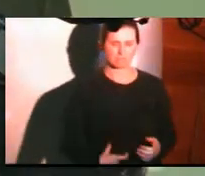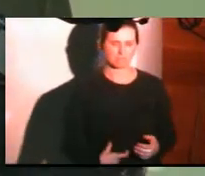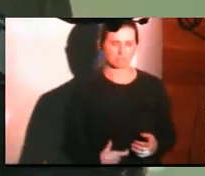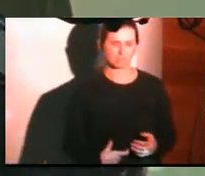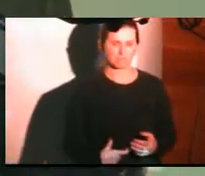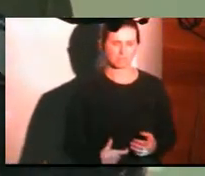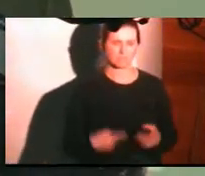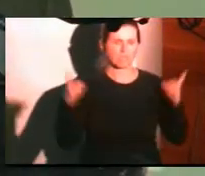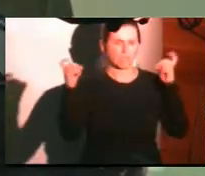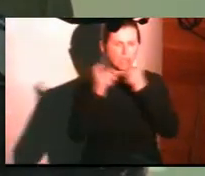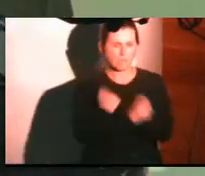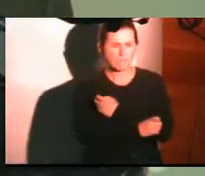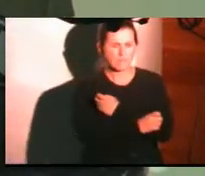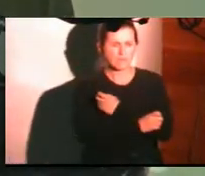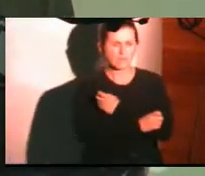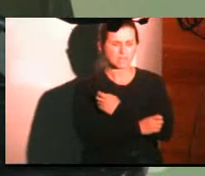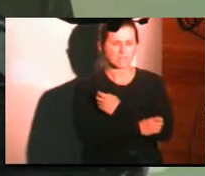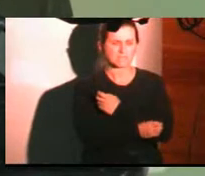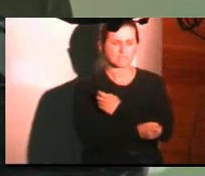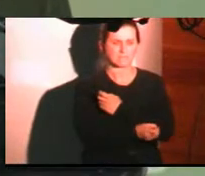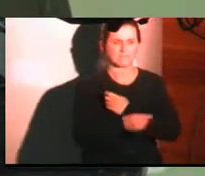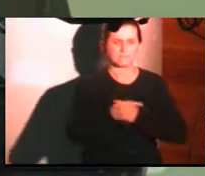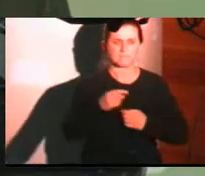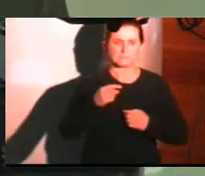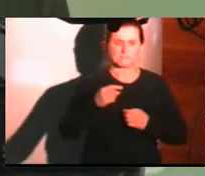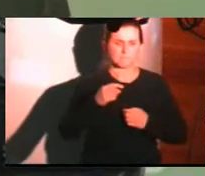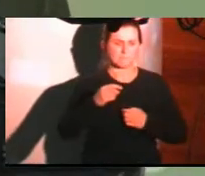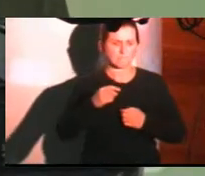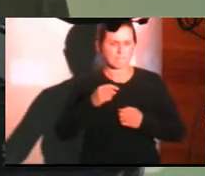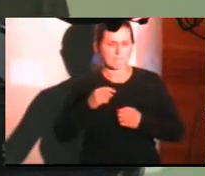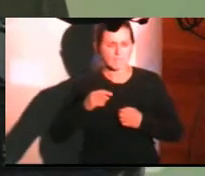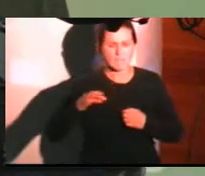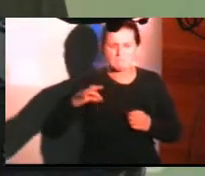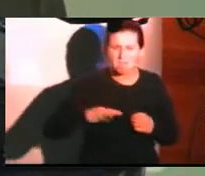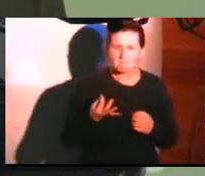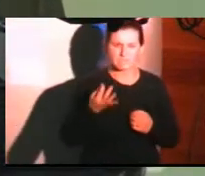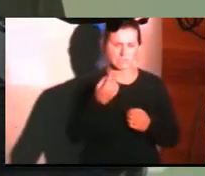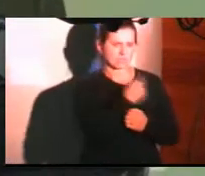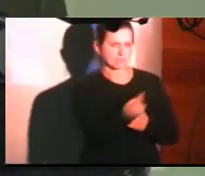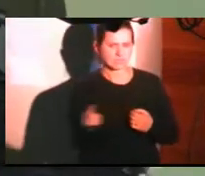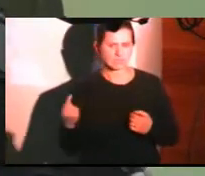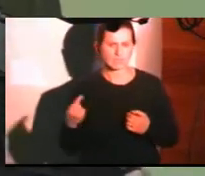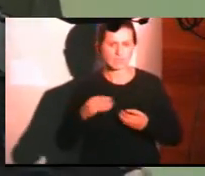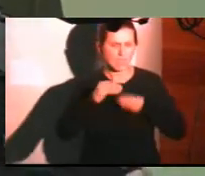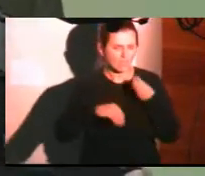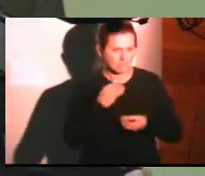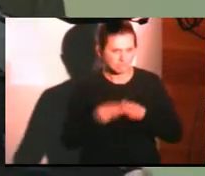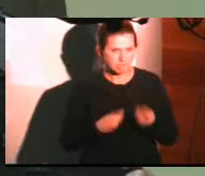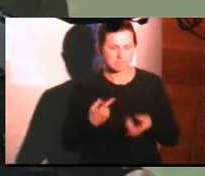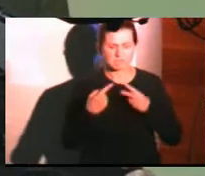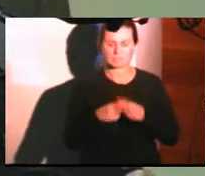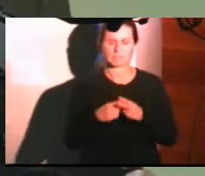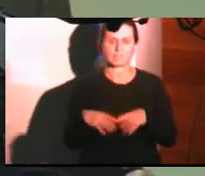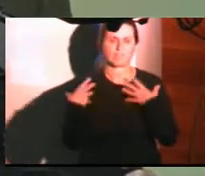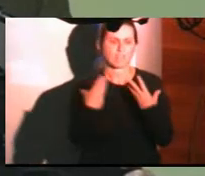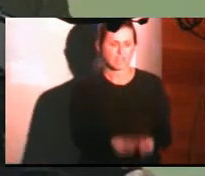existenciales, que es el plan de vida de cada uno. Que nosotros podamos colaborar con el plan de vida de cada familia de la provincia de Neuquén a través de la tecnología